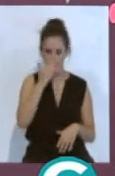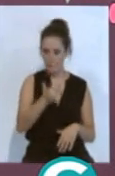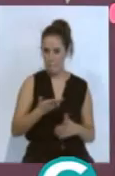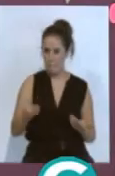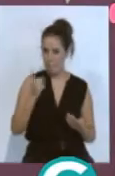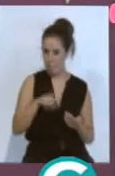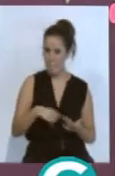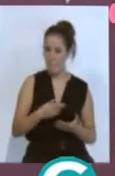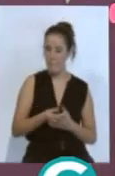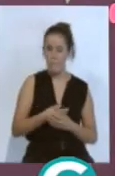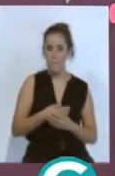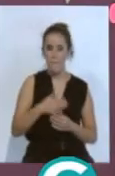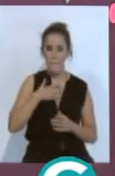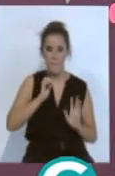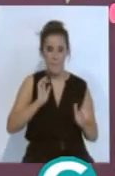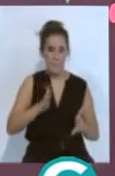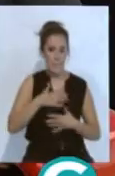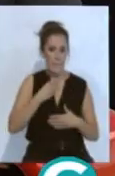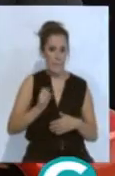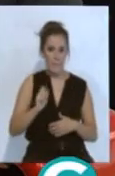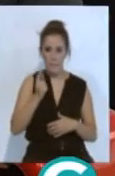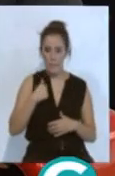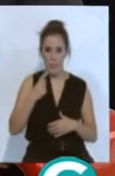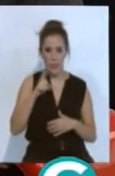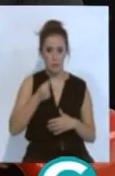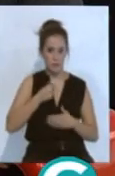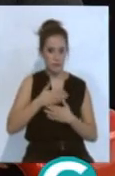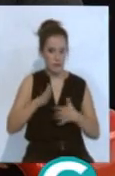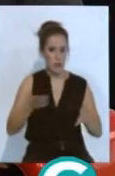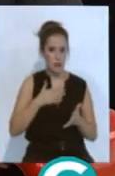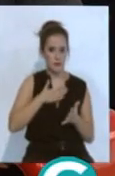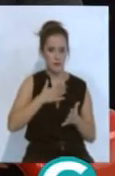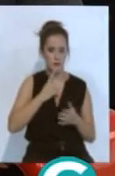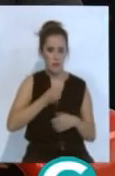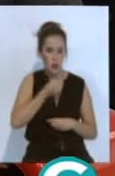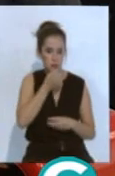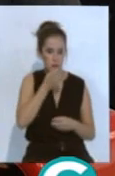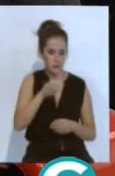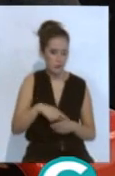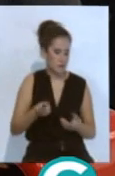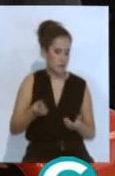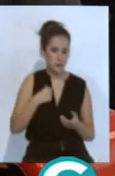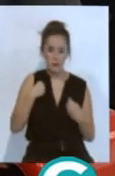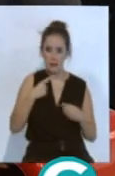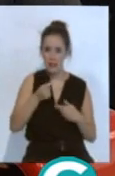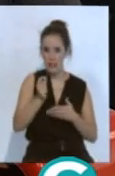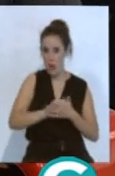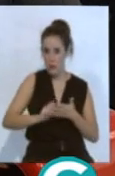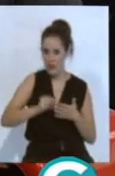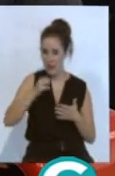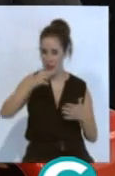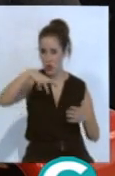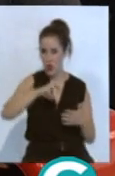sinceridad, Manolín, que claro, a mí es lo que más verdad, me sorprendió. Es que dio la verdad. Claro. El abrirse así y creo confesarse, que ¿no? Se copla es vida, yo creo, de Malos Andes.